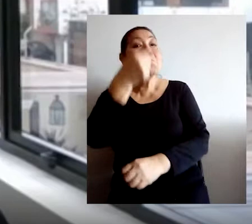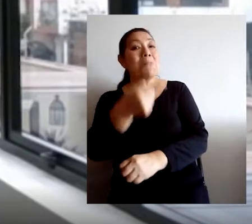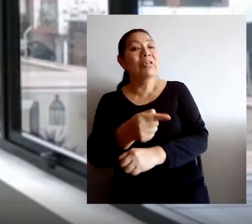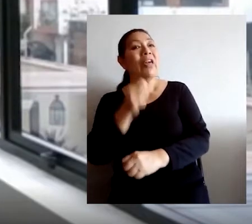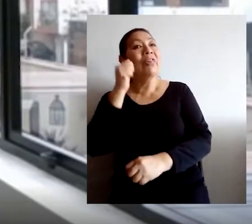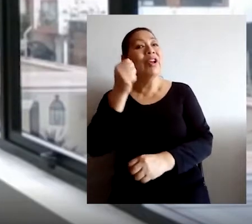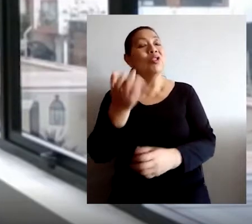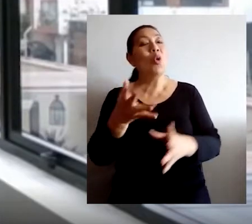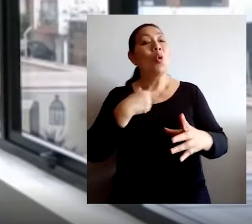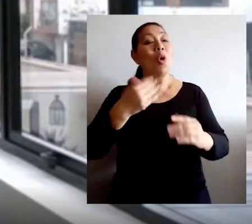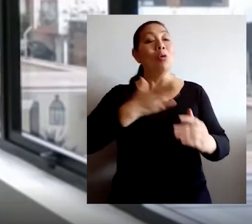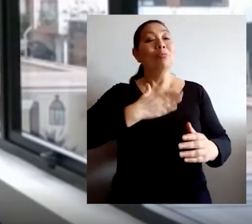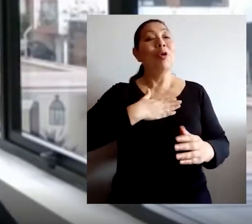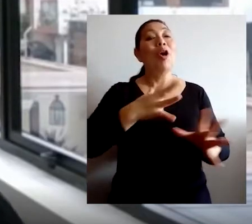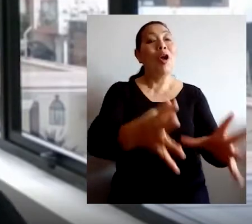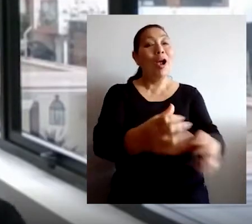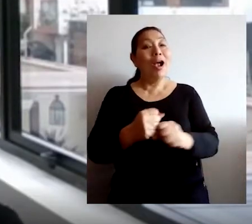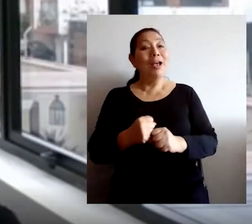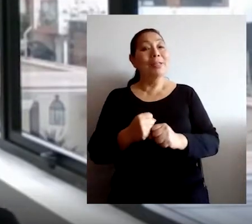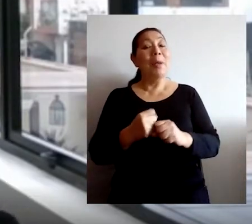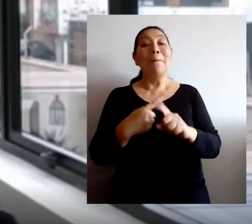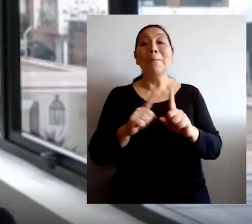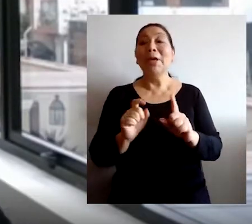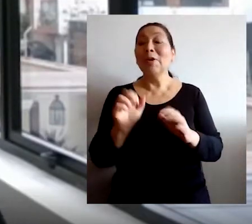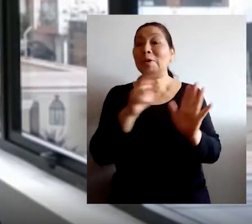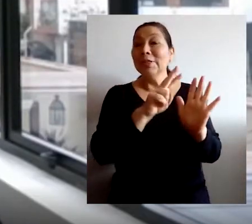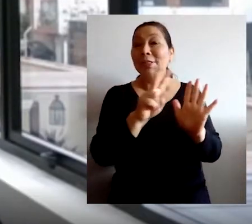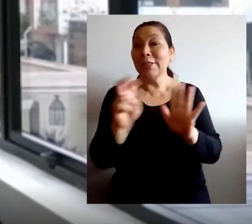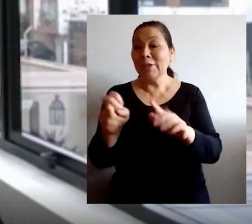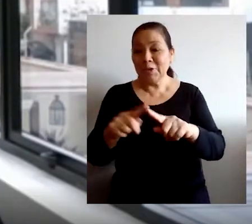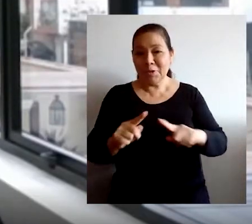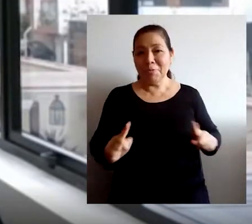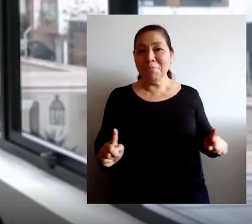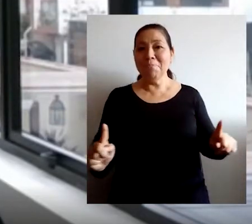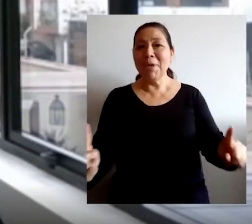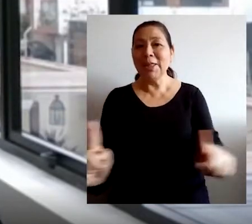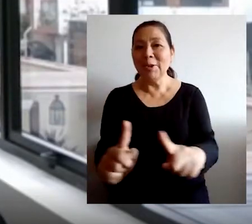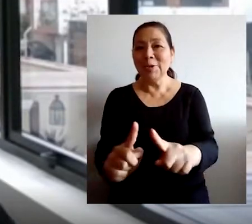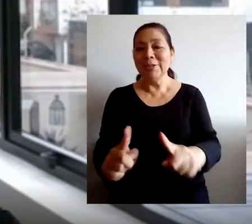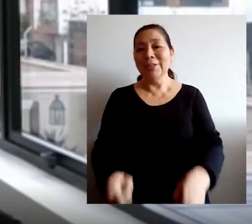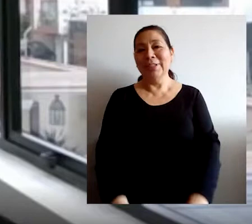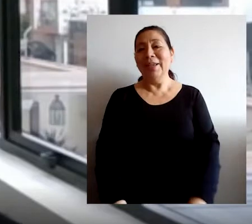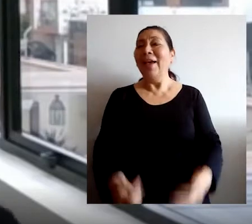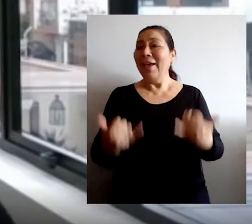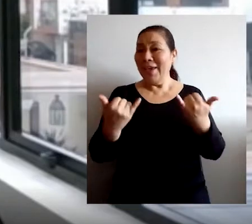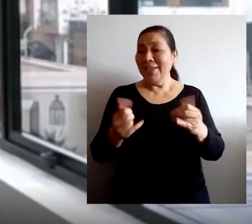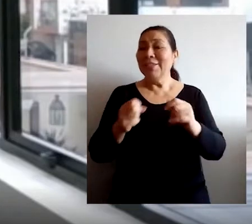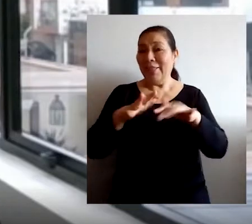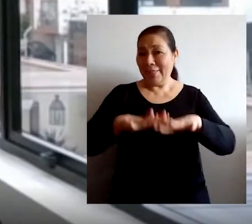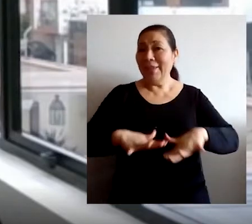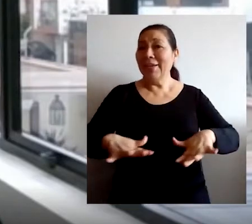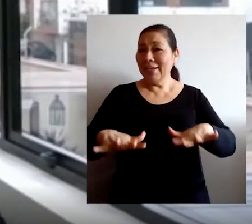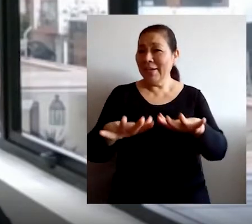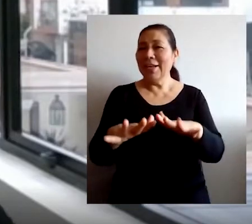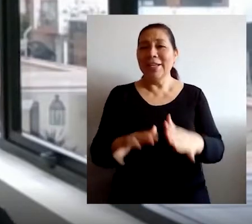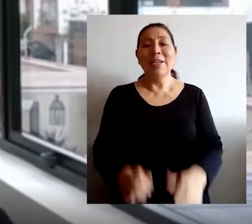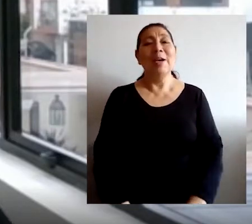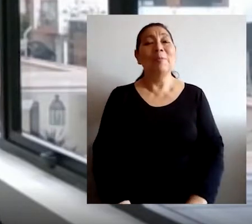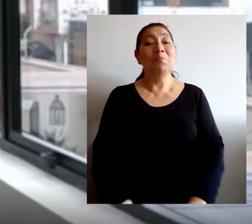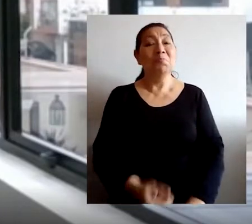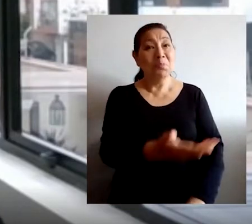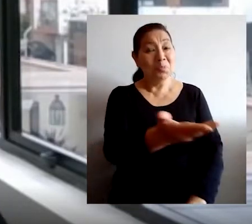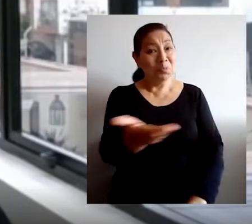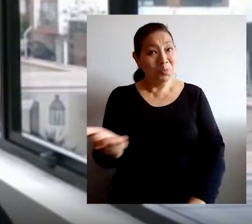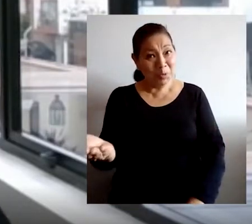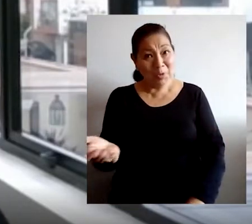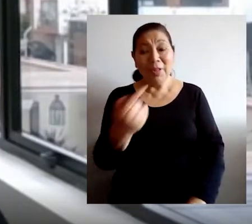mejor derecho de posesión y que le restituya 700 metros. Este terreno, presidenta,